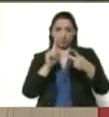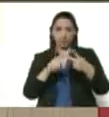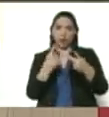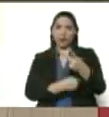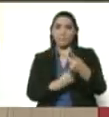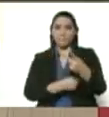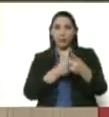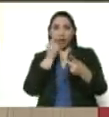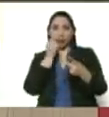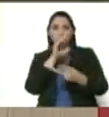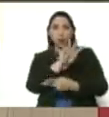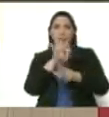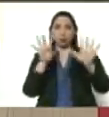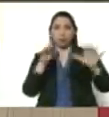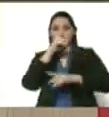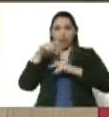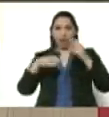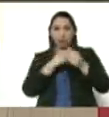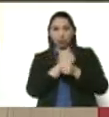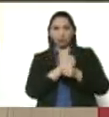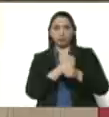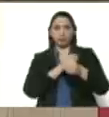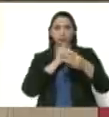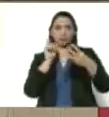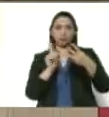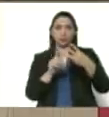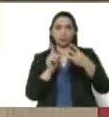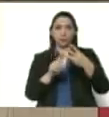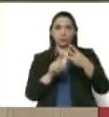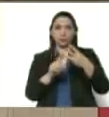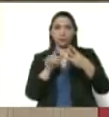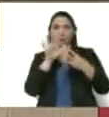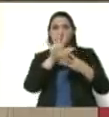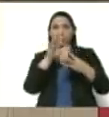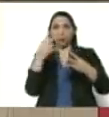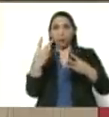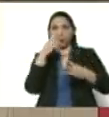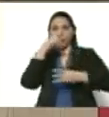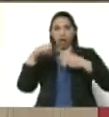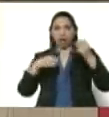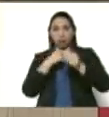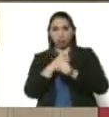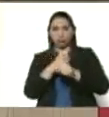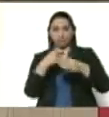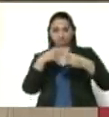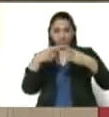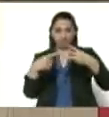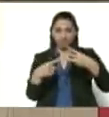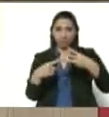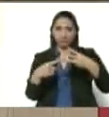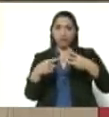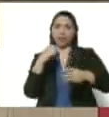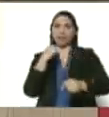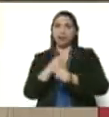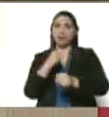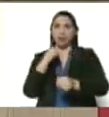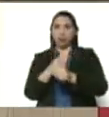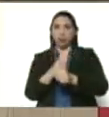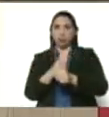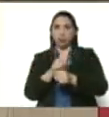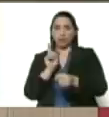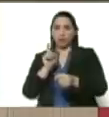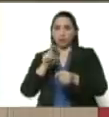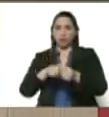de 49 años y un familiar de 52 años son trabajadores en